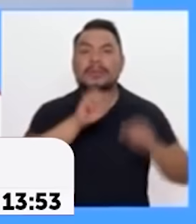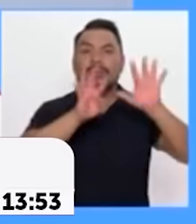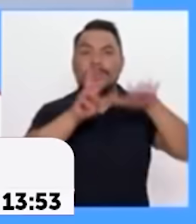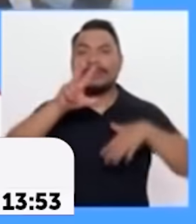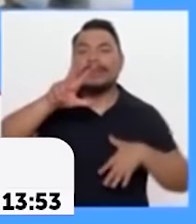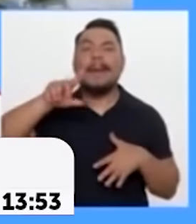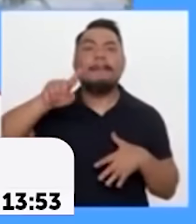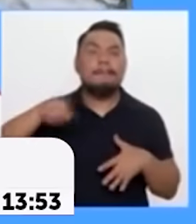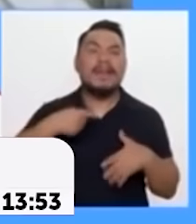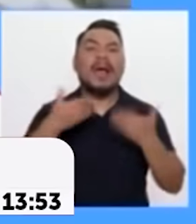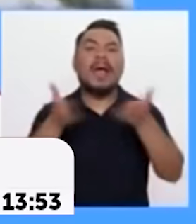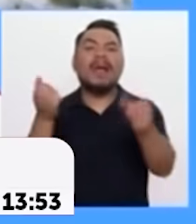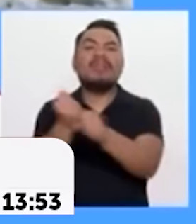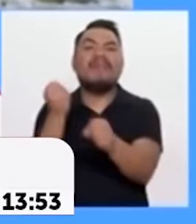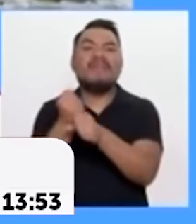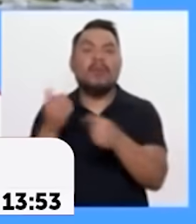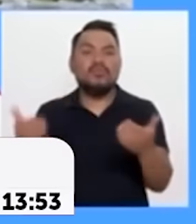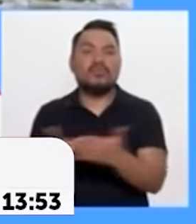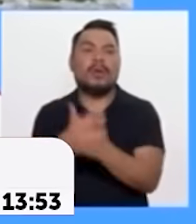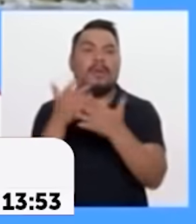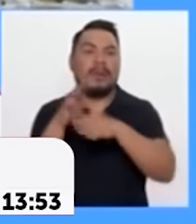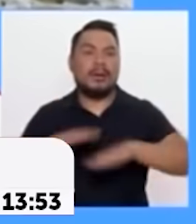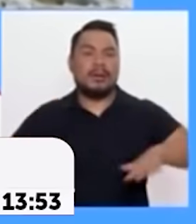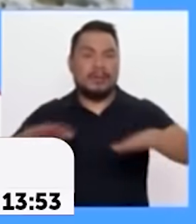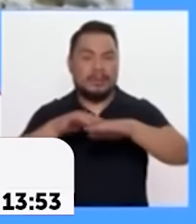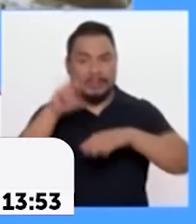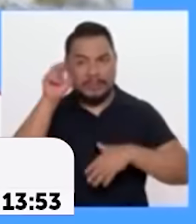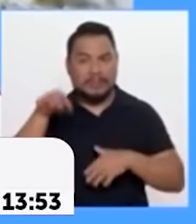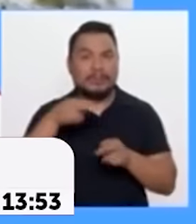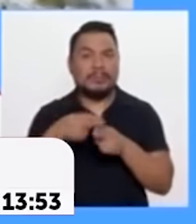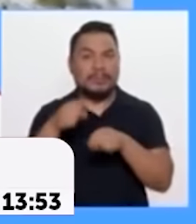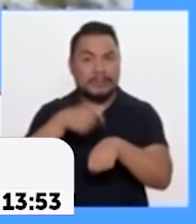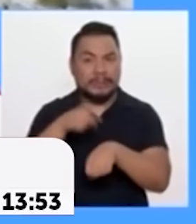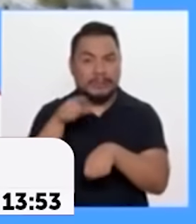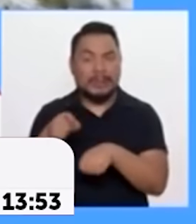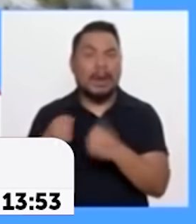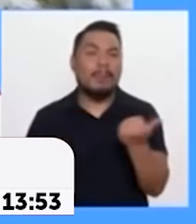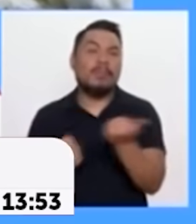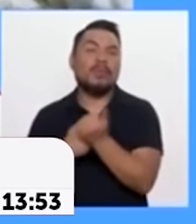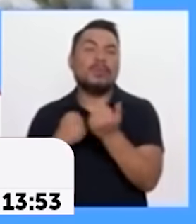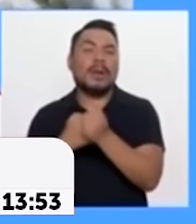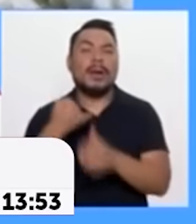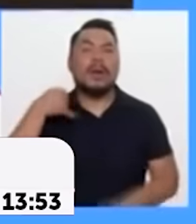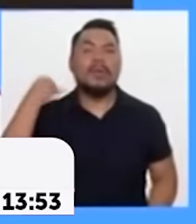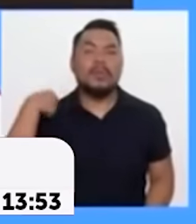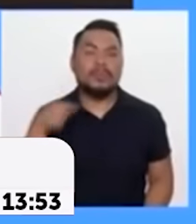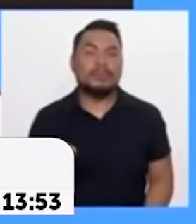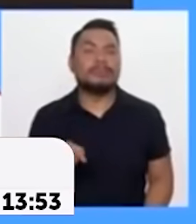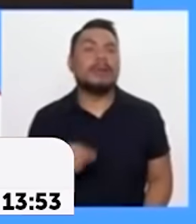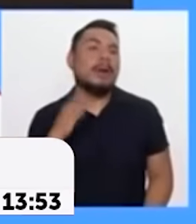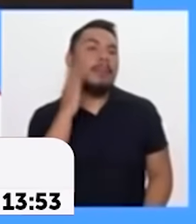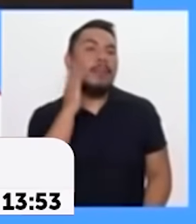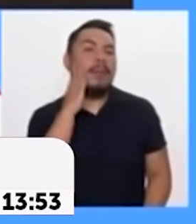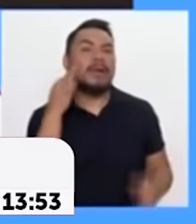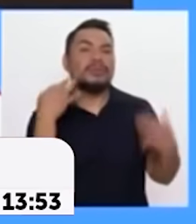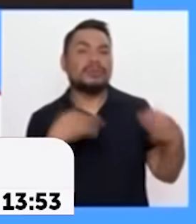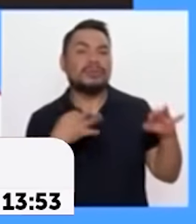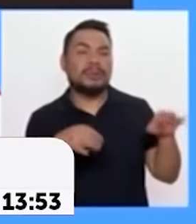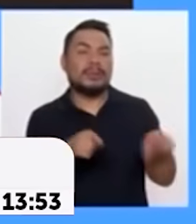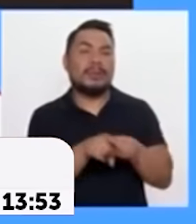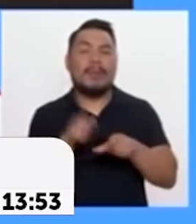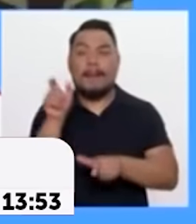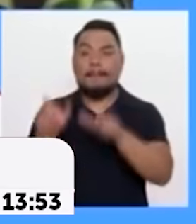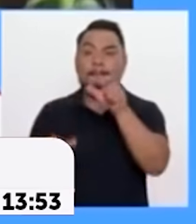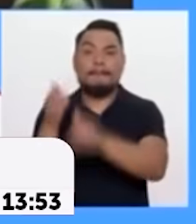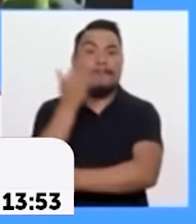temporales a nivel nacional para apoyar a los jóvenes, las madres solteras, las personas con discapacidad,